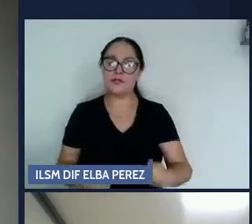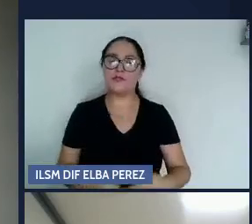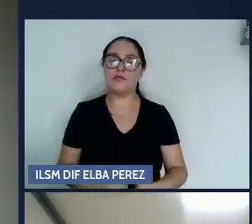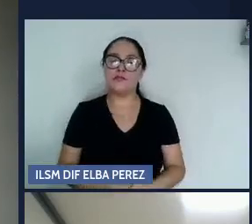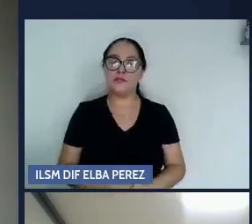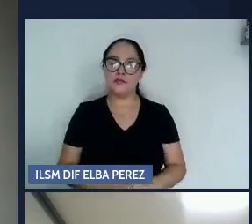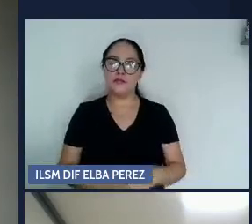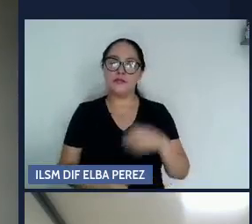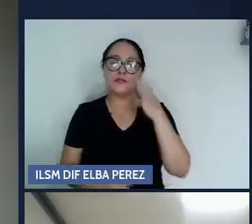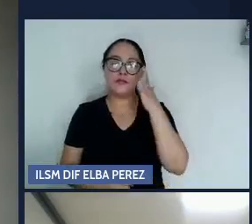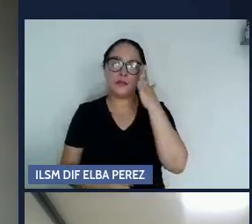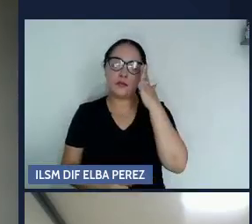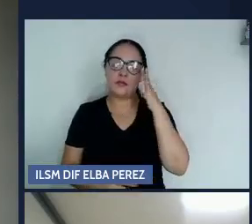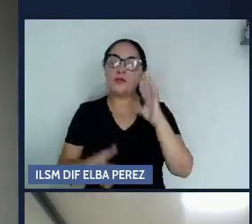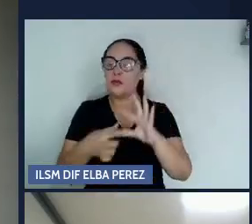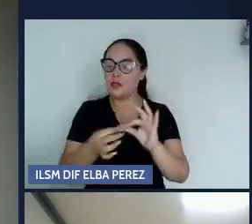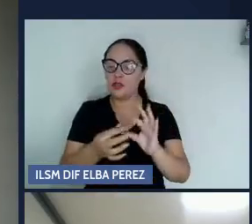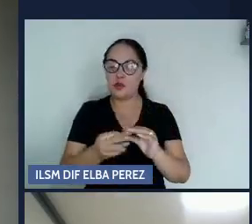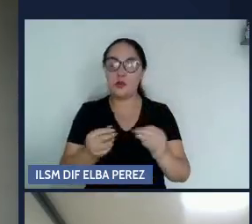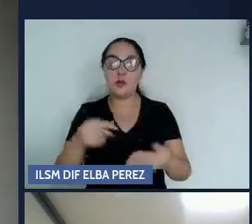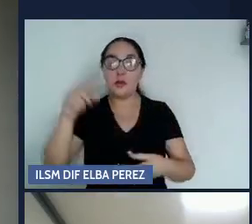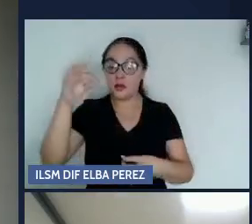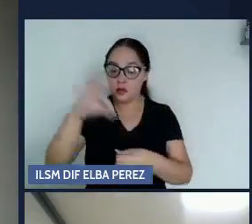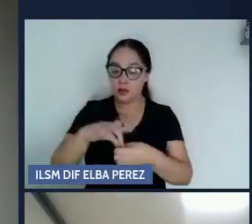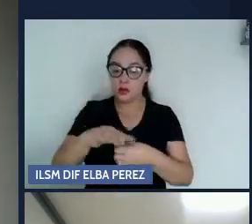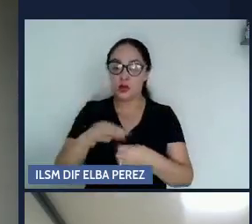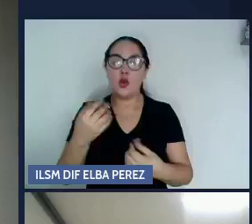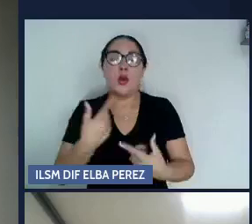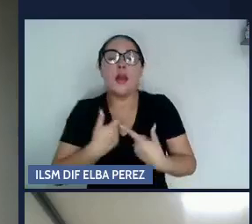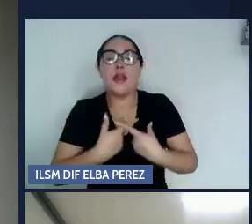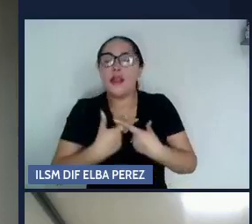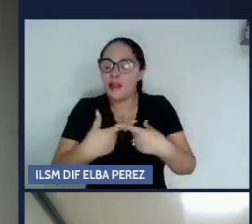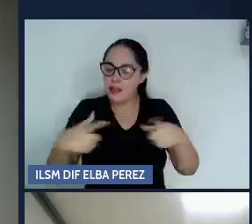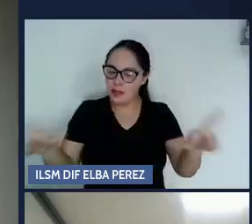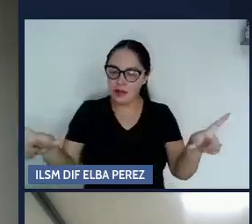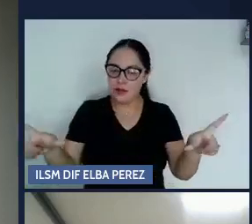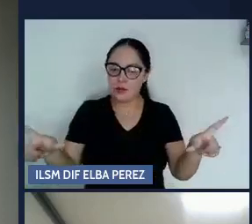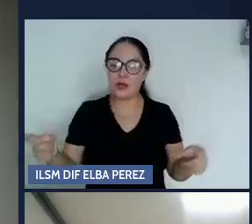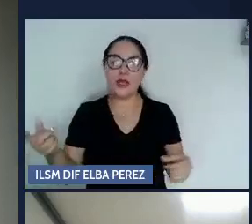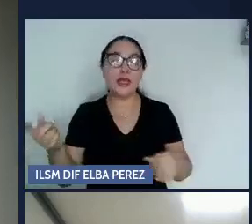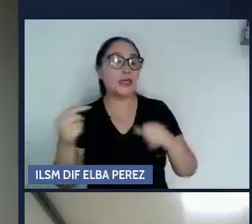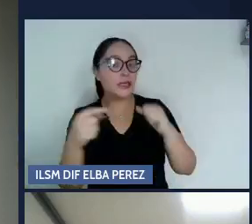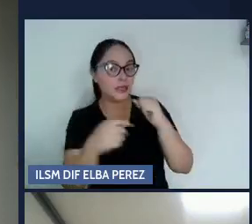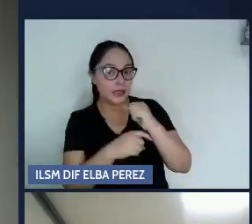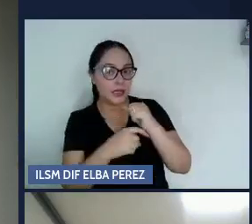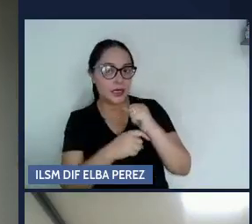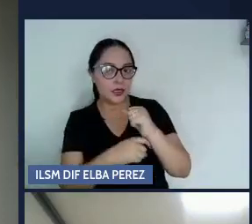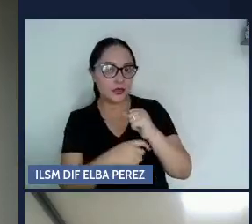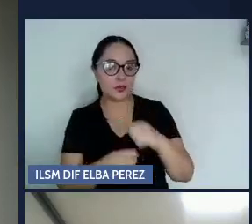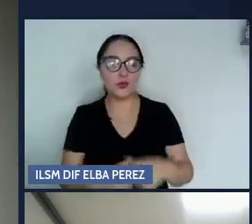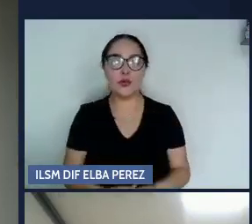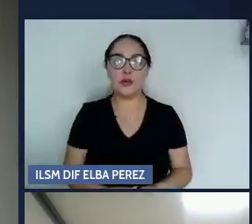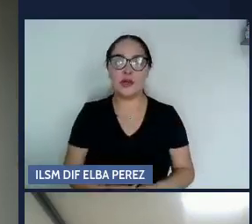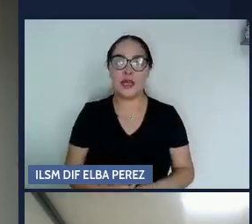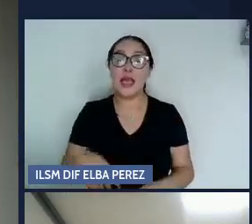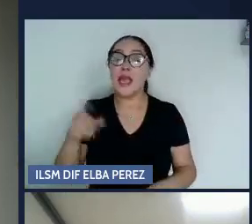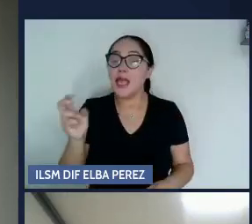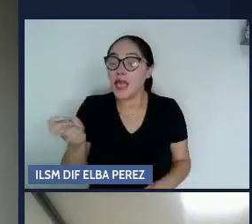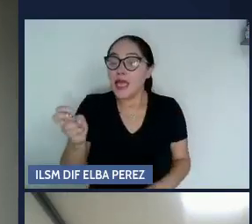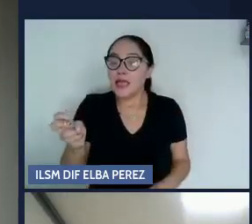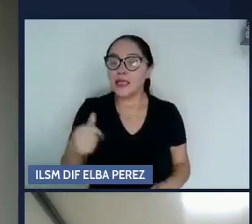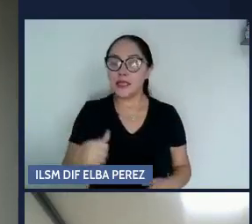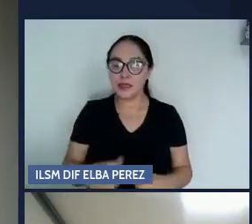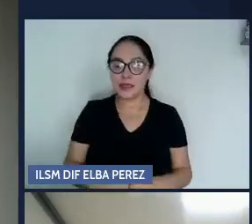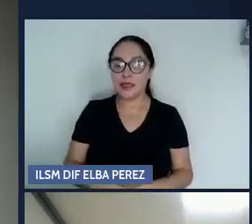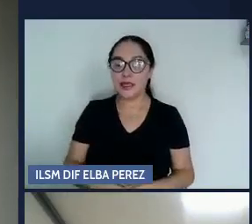charla, libre y secretamente a quién entregarle el voto. Es tan grande esta elección que se van a ubicar